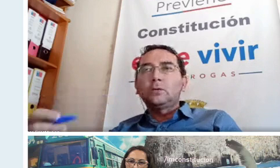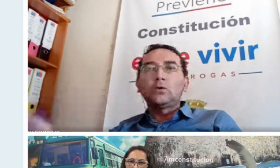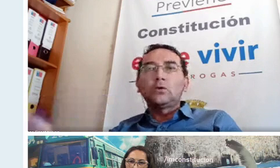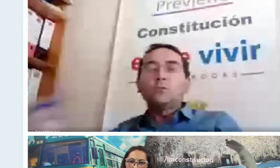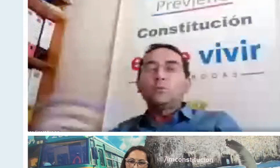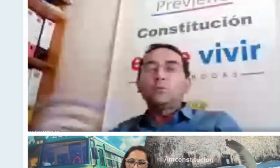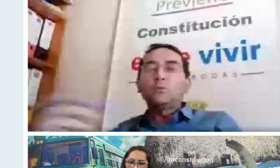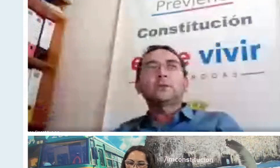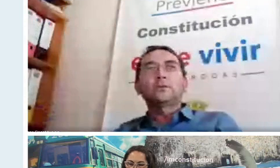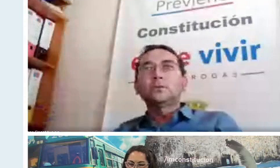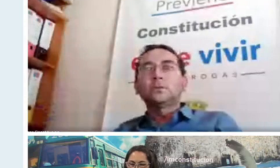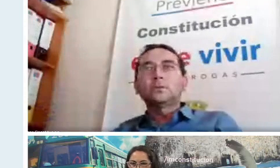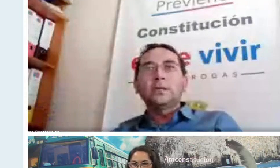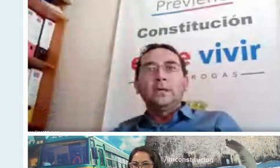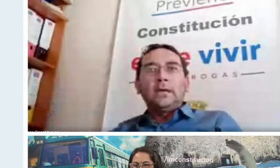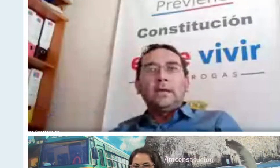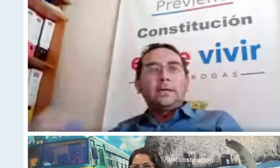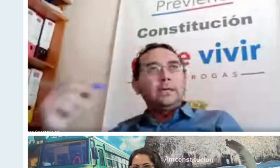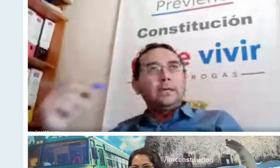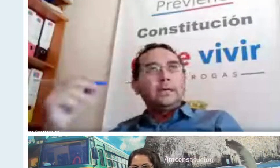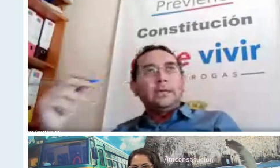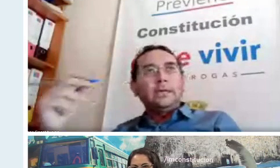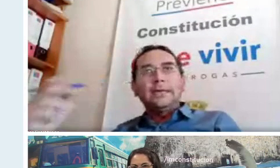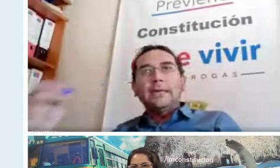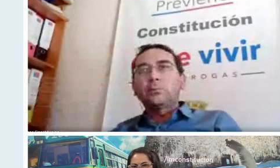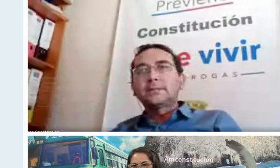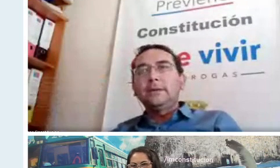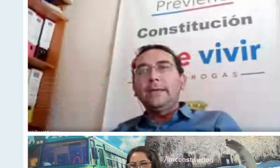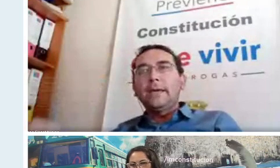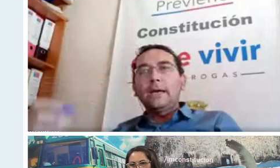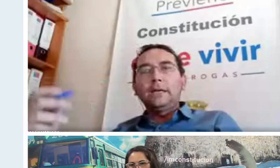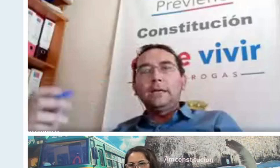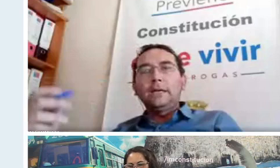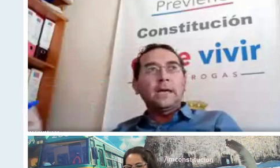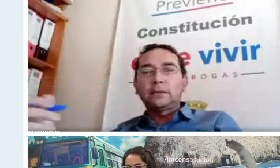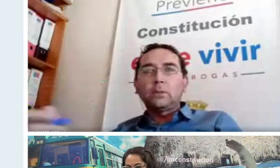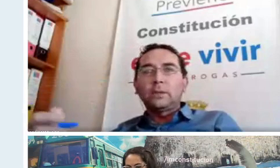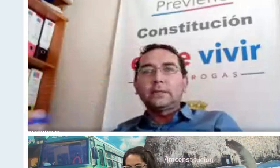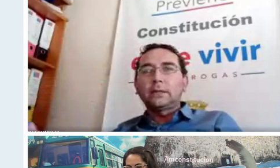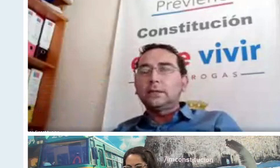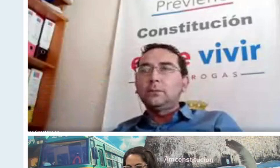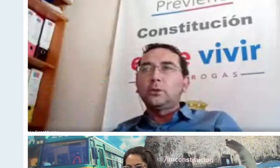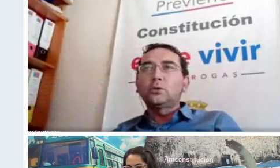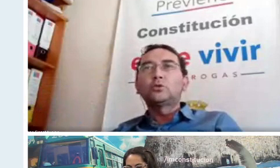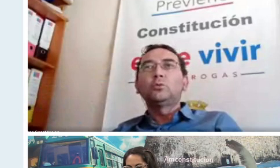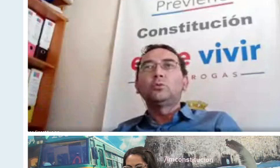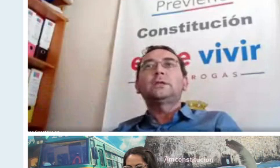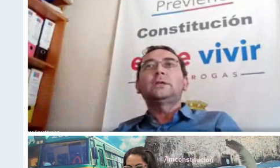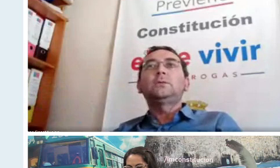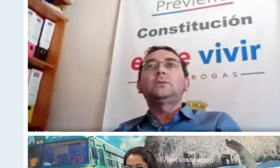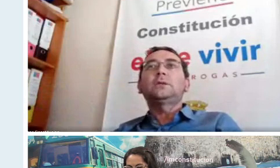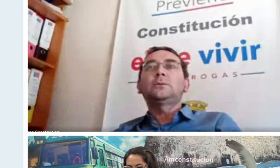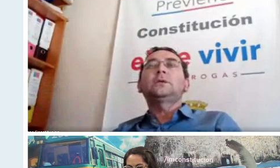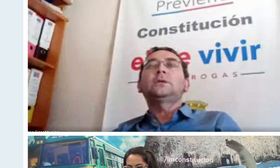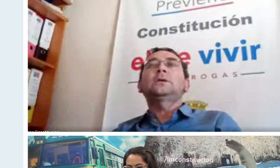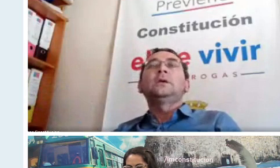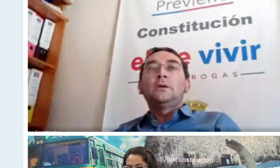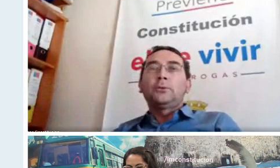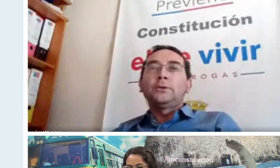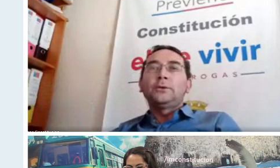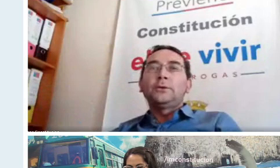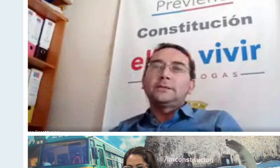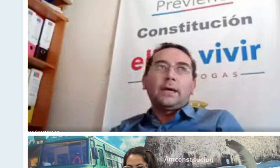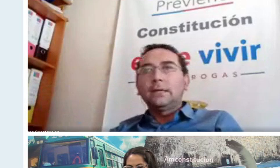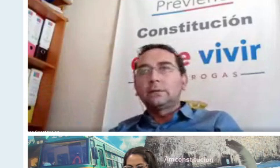individuales cómo están nuestros consumos, ¿no? La responsabilidad ante cualquier tipo de consumo es lo que tenemos que poder